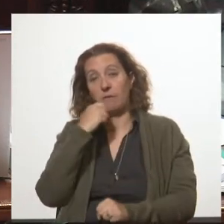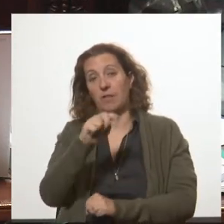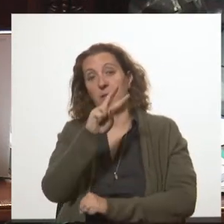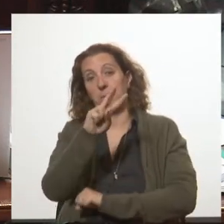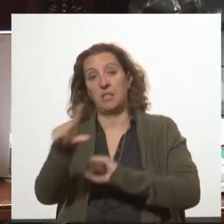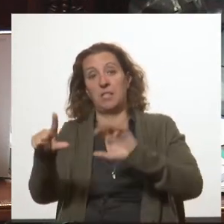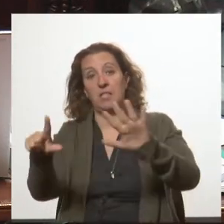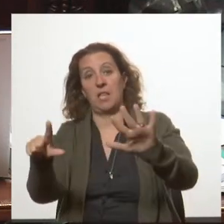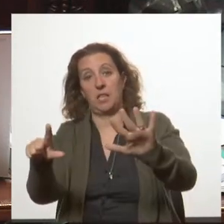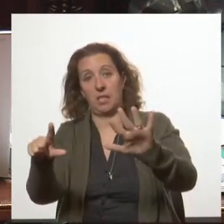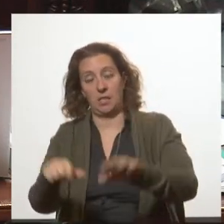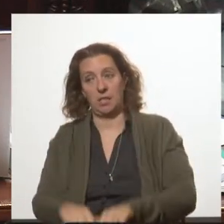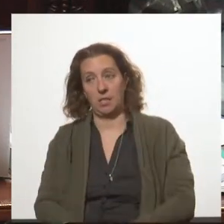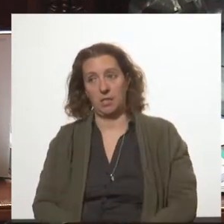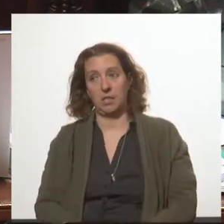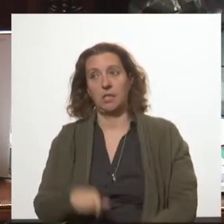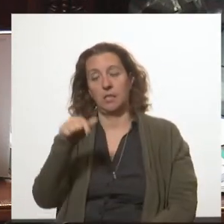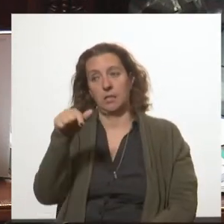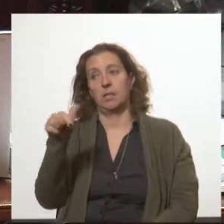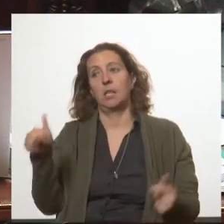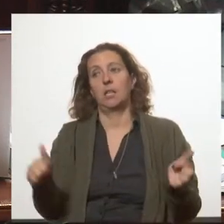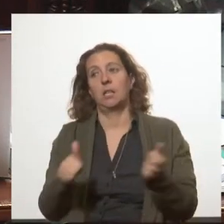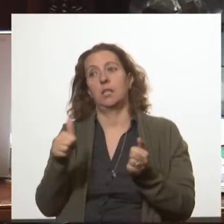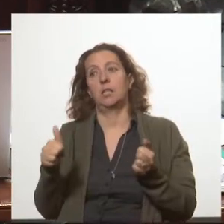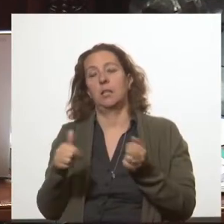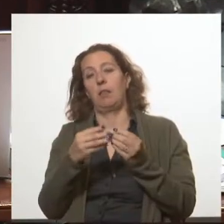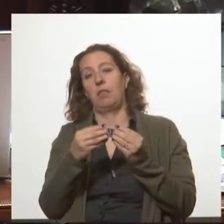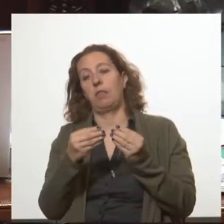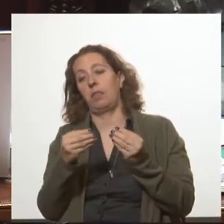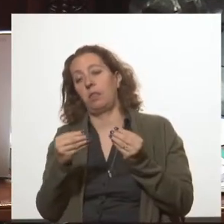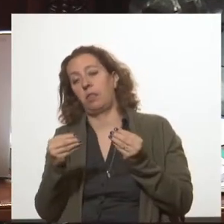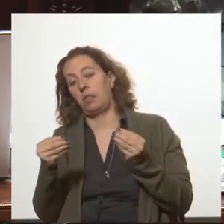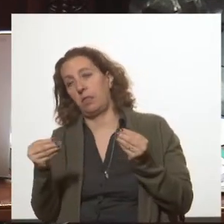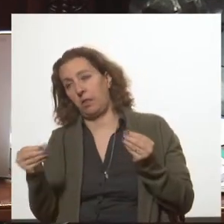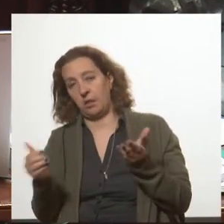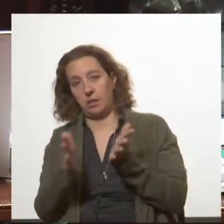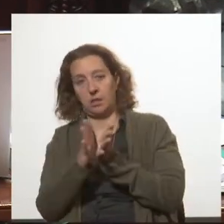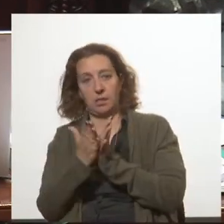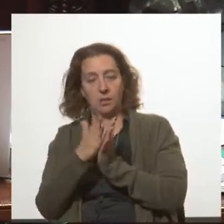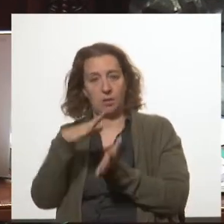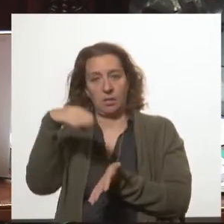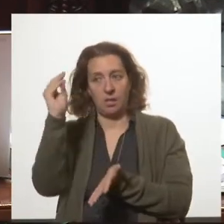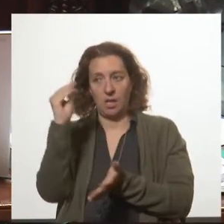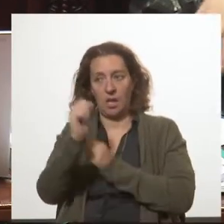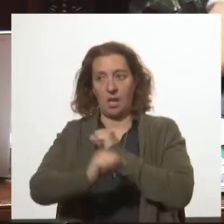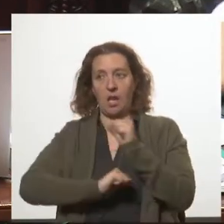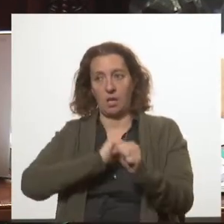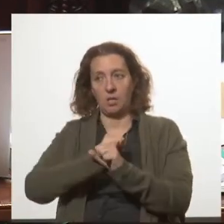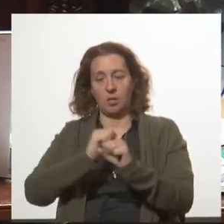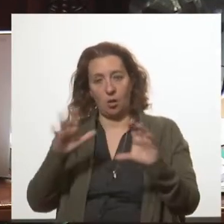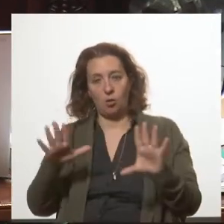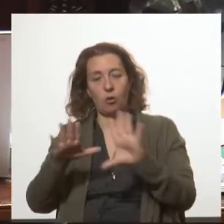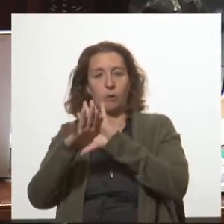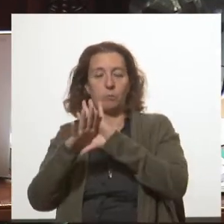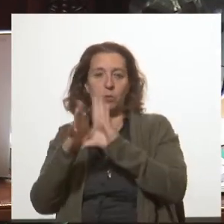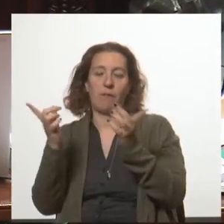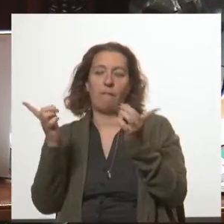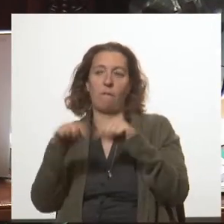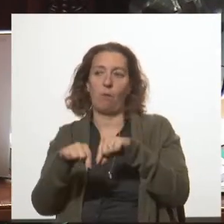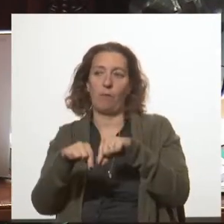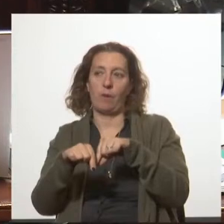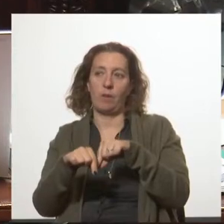quiere decir que estos activos se desvanecen de los libros de antel en el año en que corresponda el reintegro